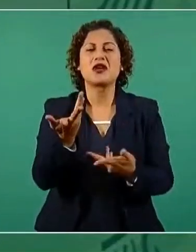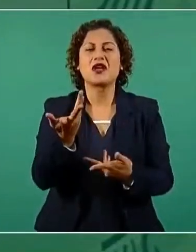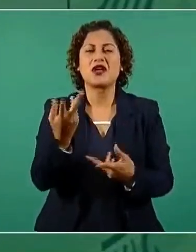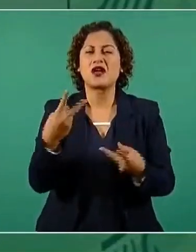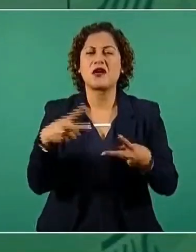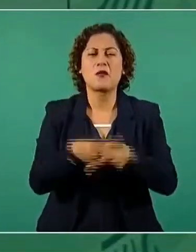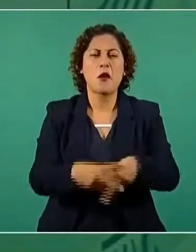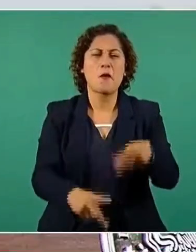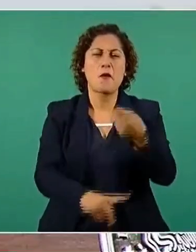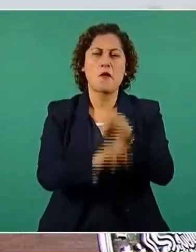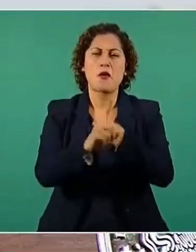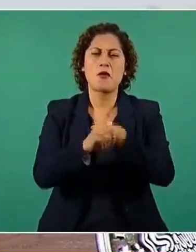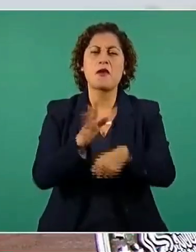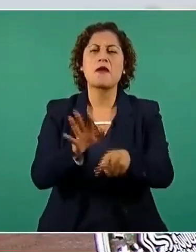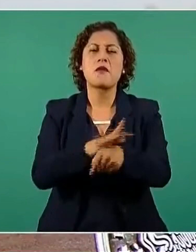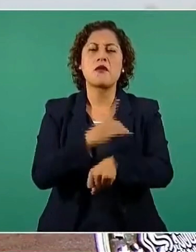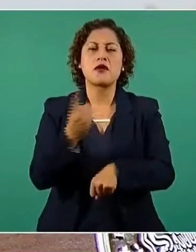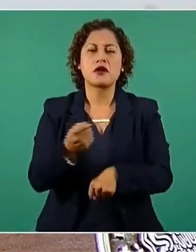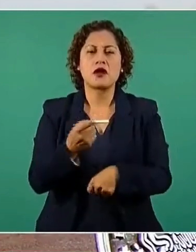no se repartía bien